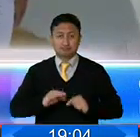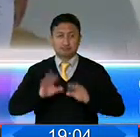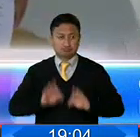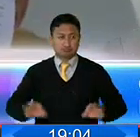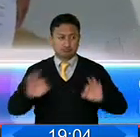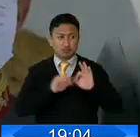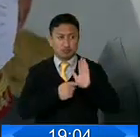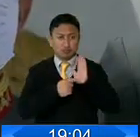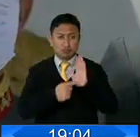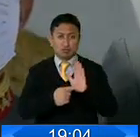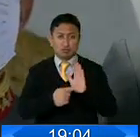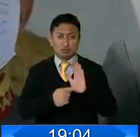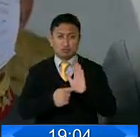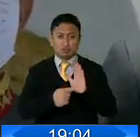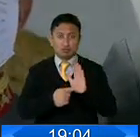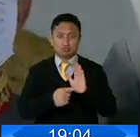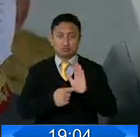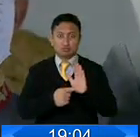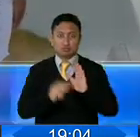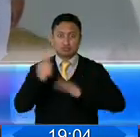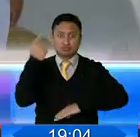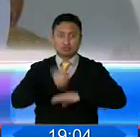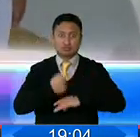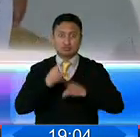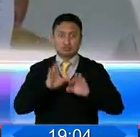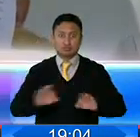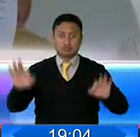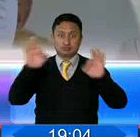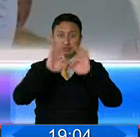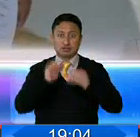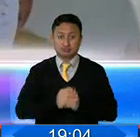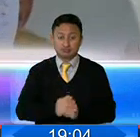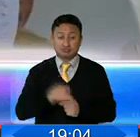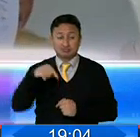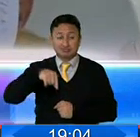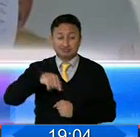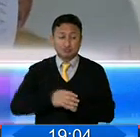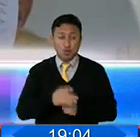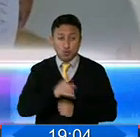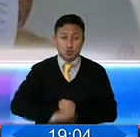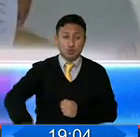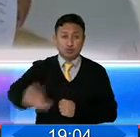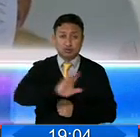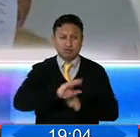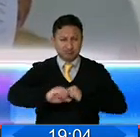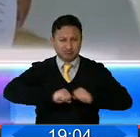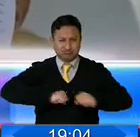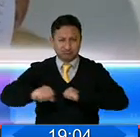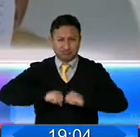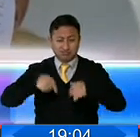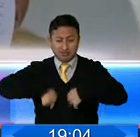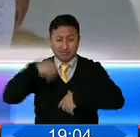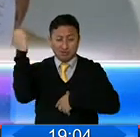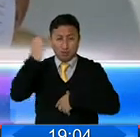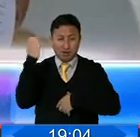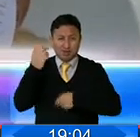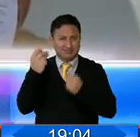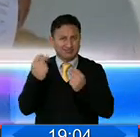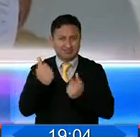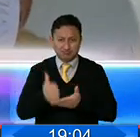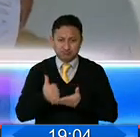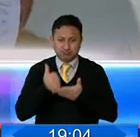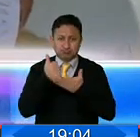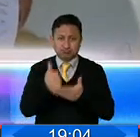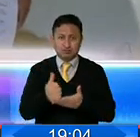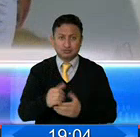resaltar en este día tan especial la capacidad de reacción frente a la emergencia sanitaria de